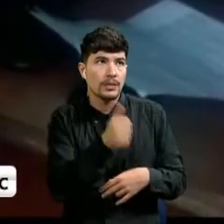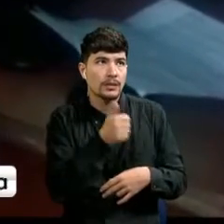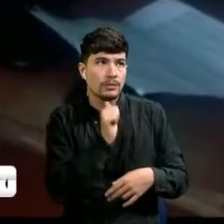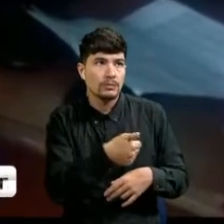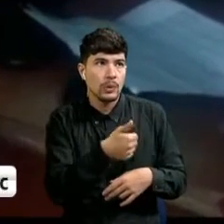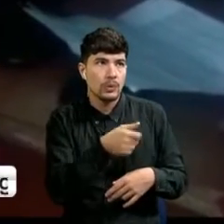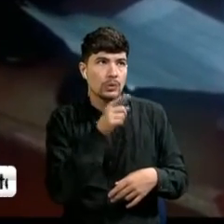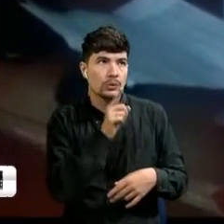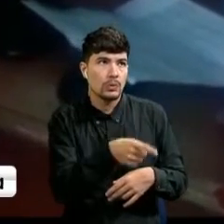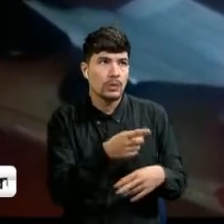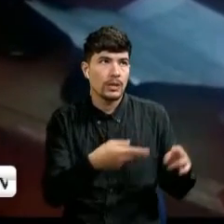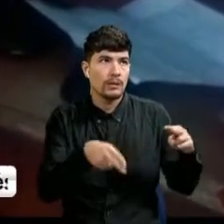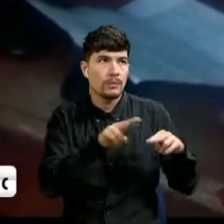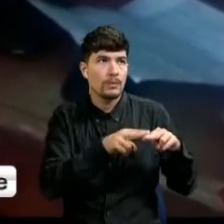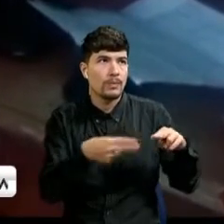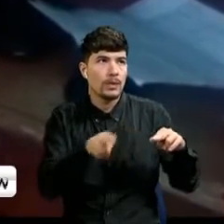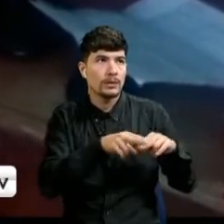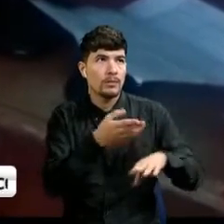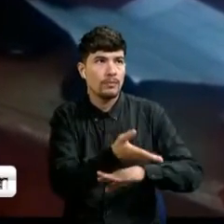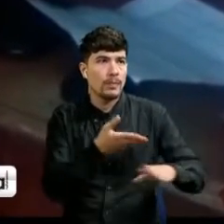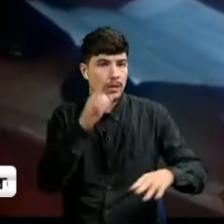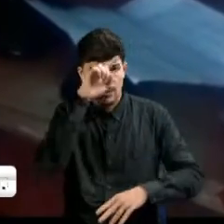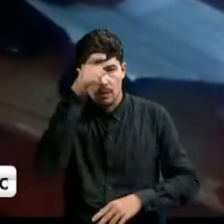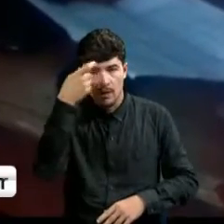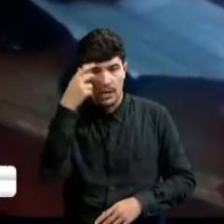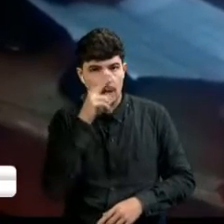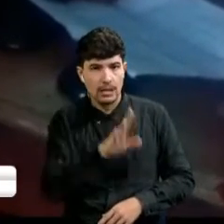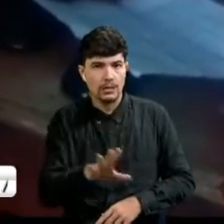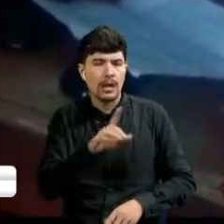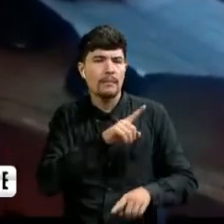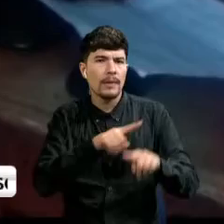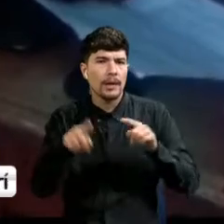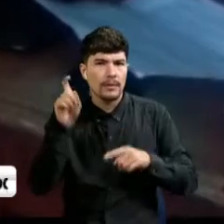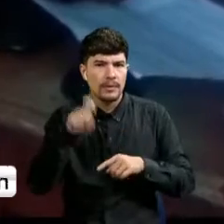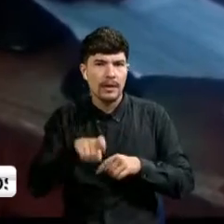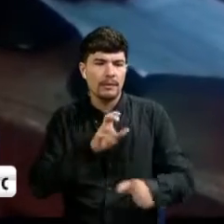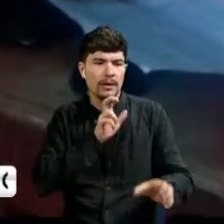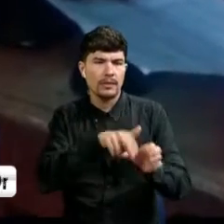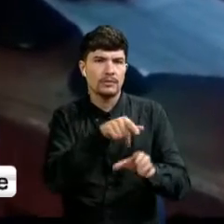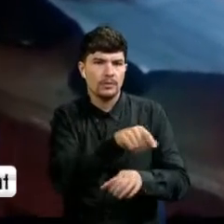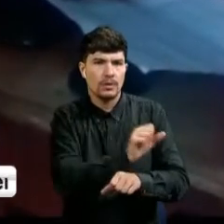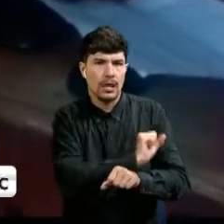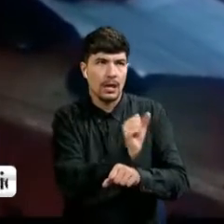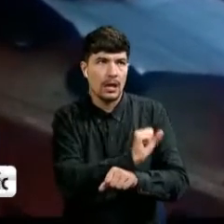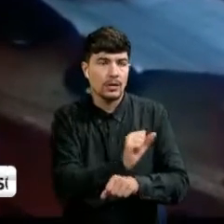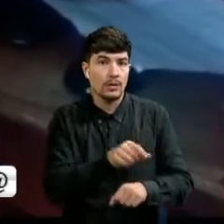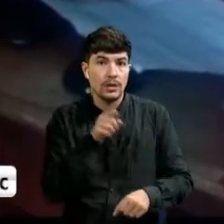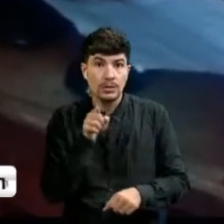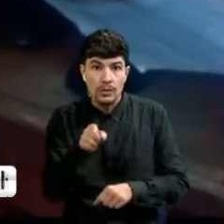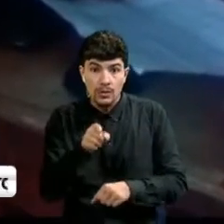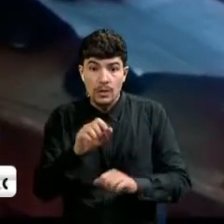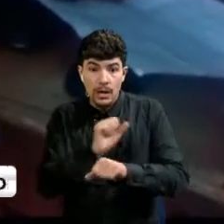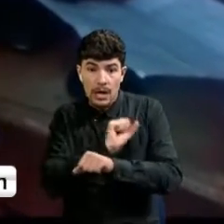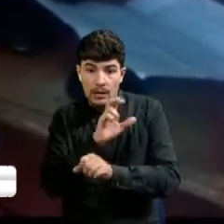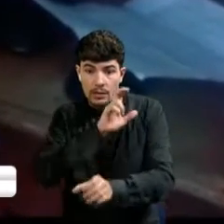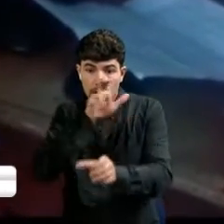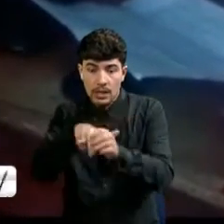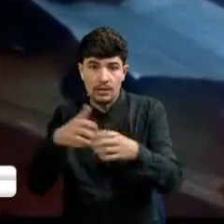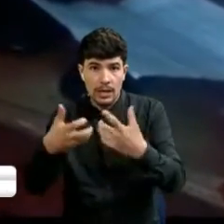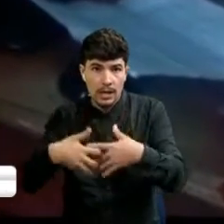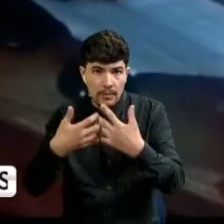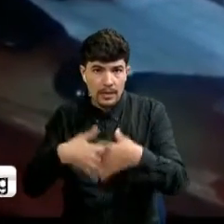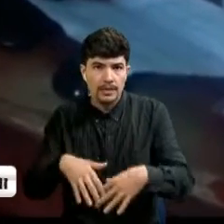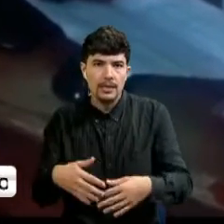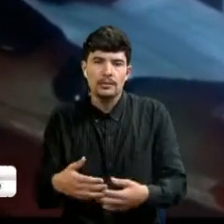de impuestos que exige el gobierno nacional, pero tiene que estar ese carro por fuera de una empresa. Si está dentro de la empresa, como les vuelvo a